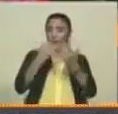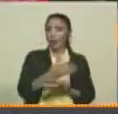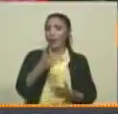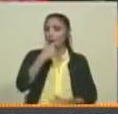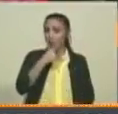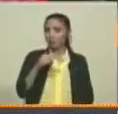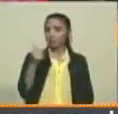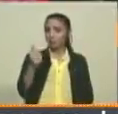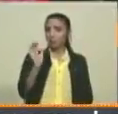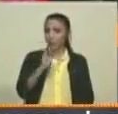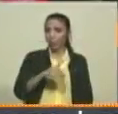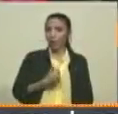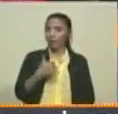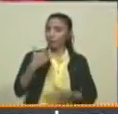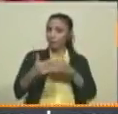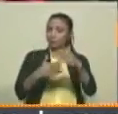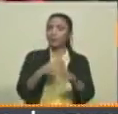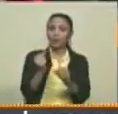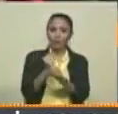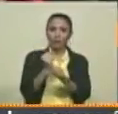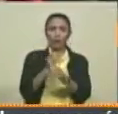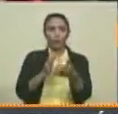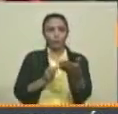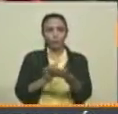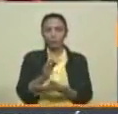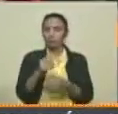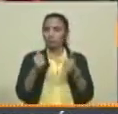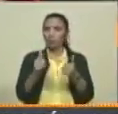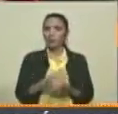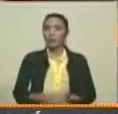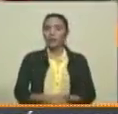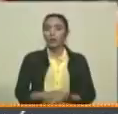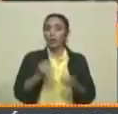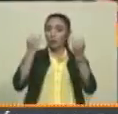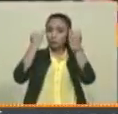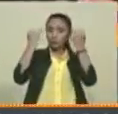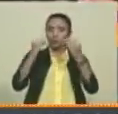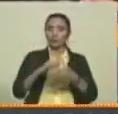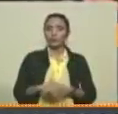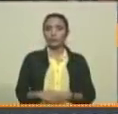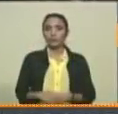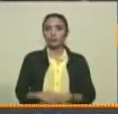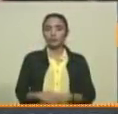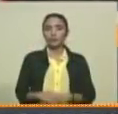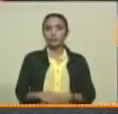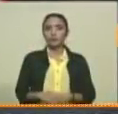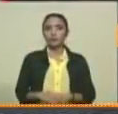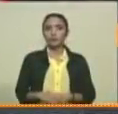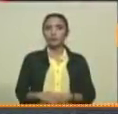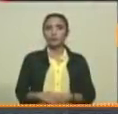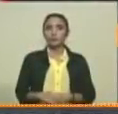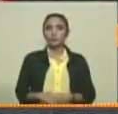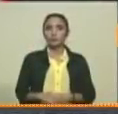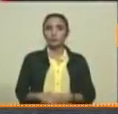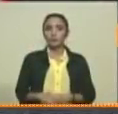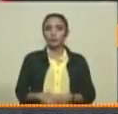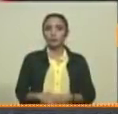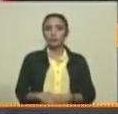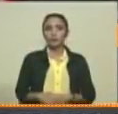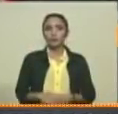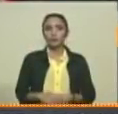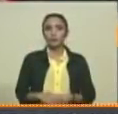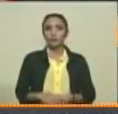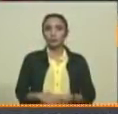factible, presidente, que lo trabajemos aceleradamente con el Comando Estratégico Operacional, con la comandancia de la milicia, pero sobre